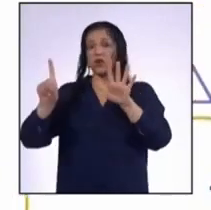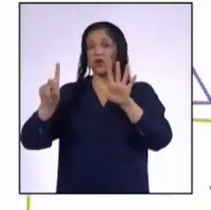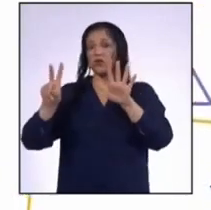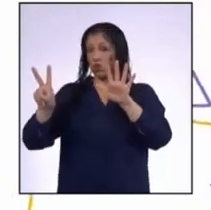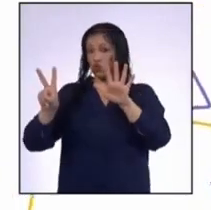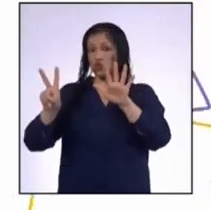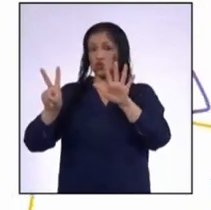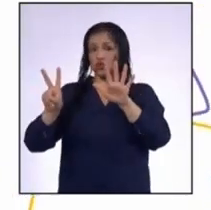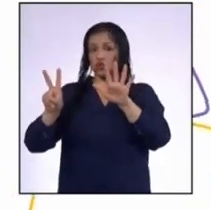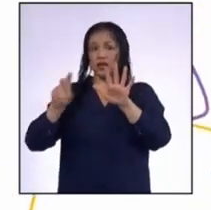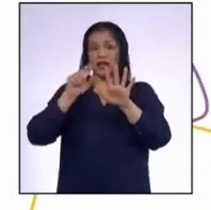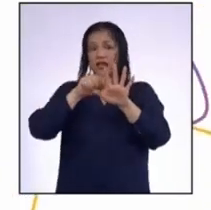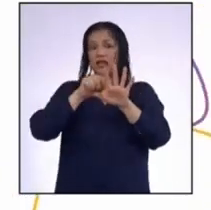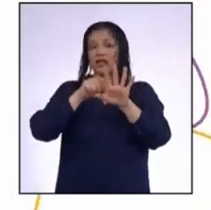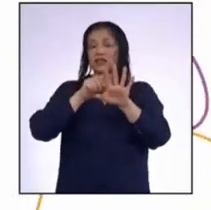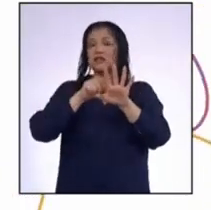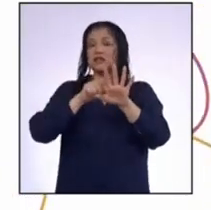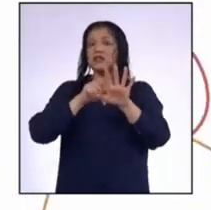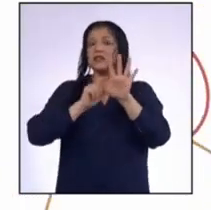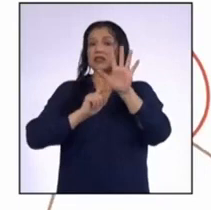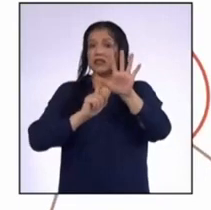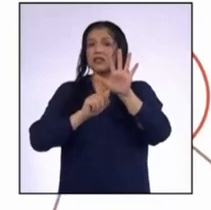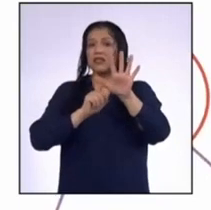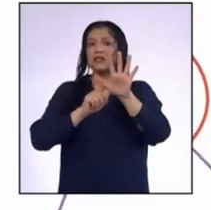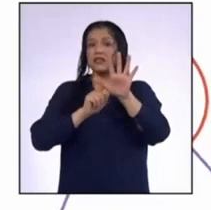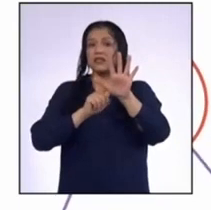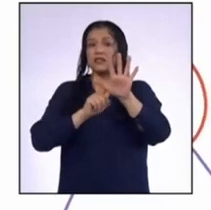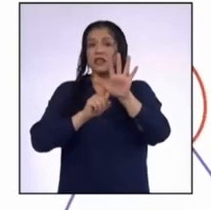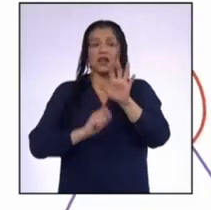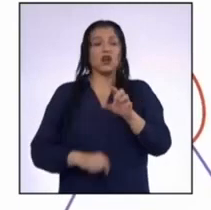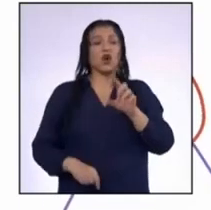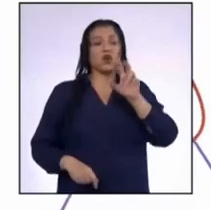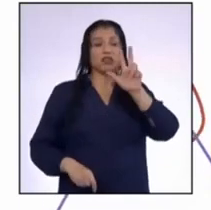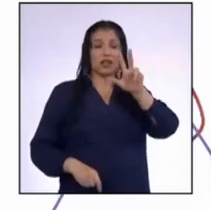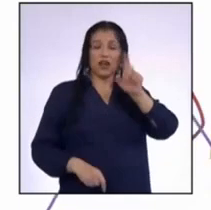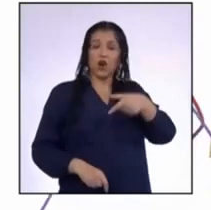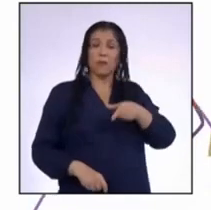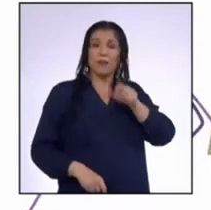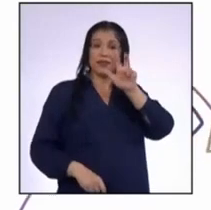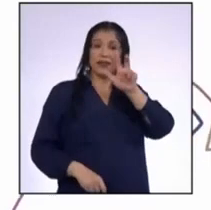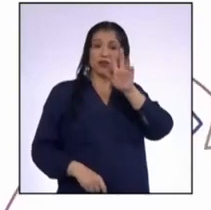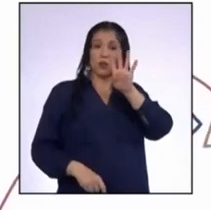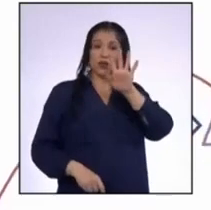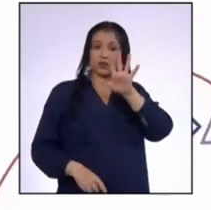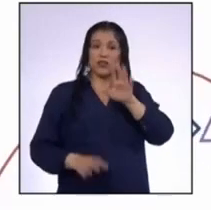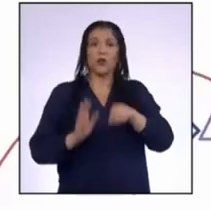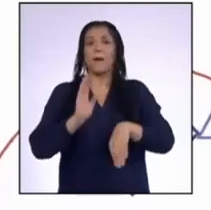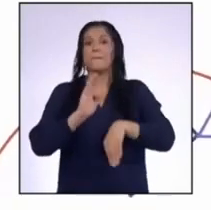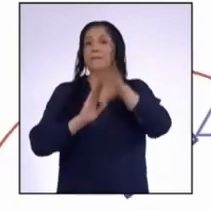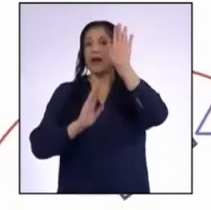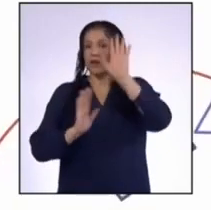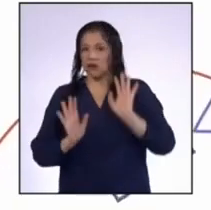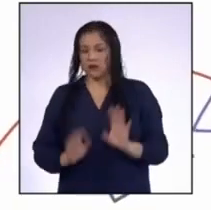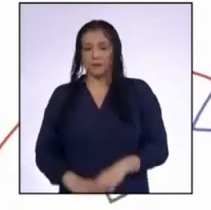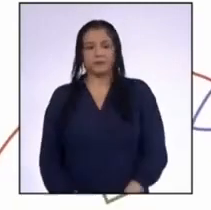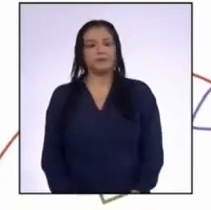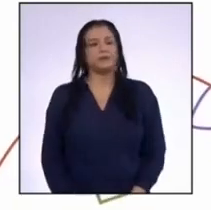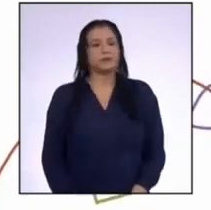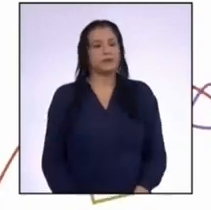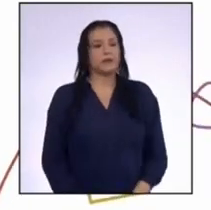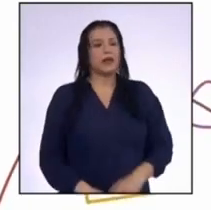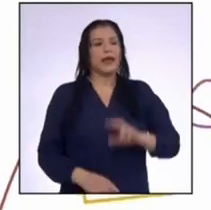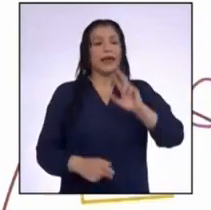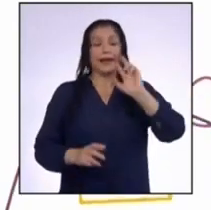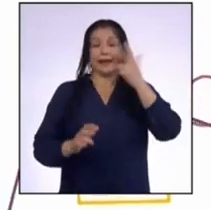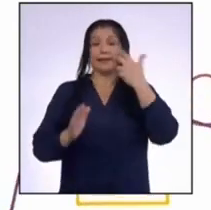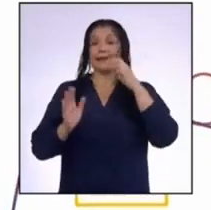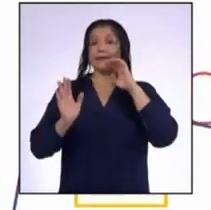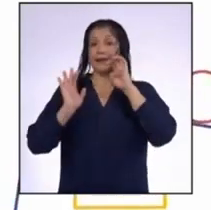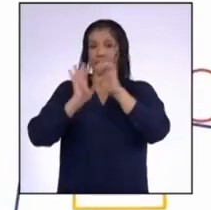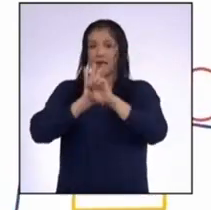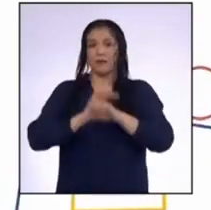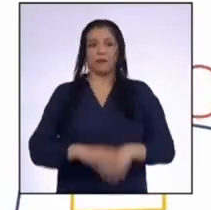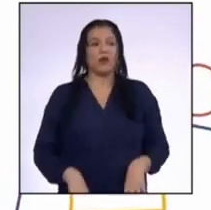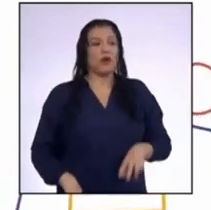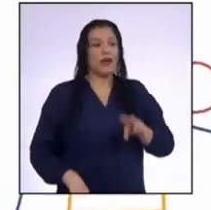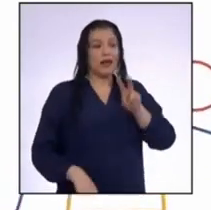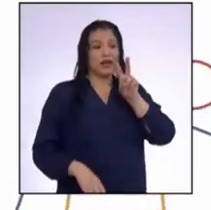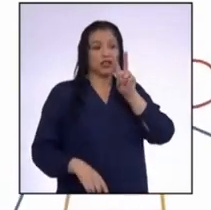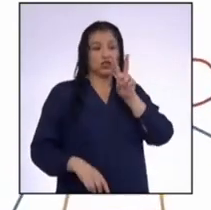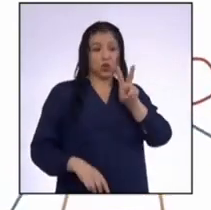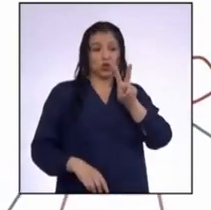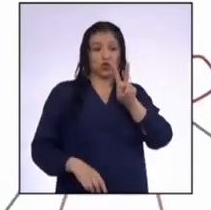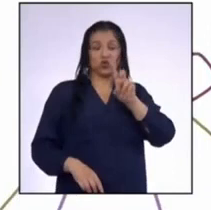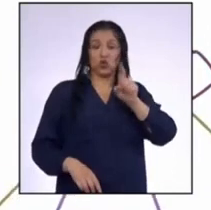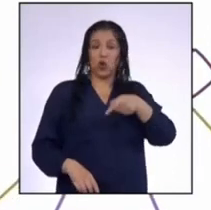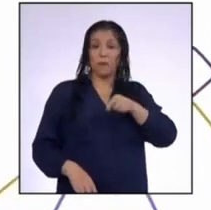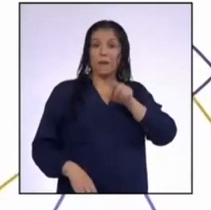número 5 enteros 345 milésimos es el mayor. En el tercer ejemplo, el número